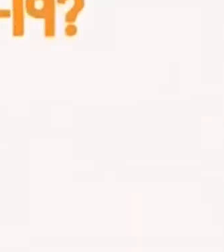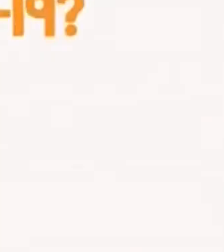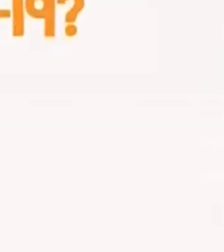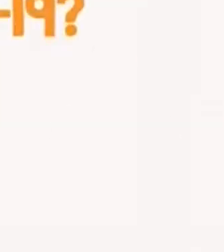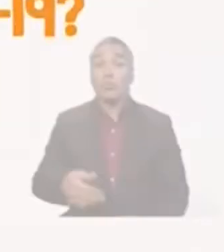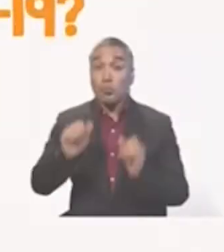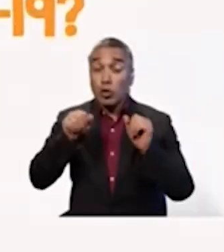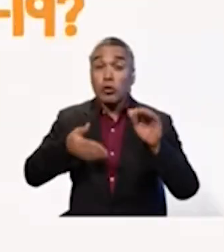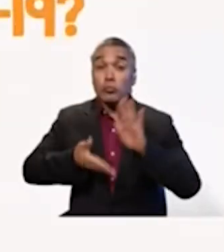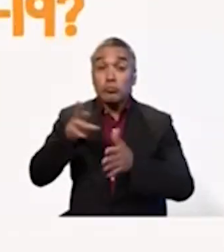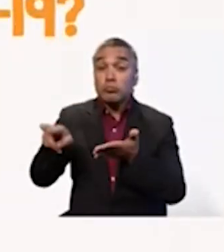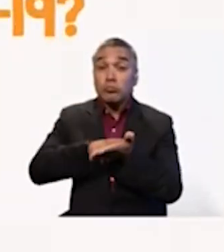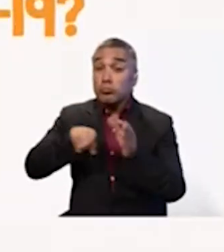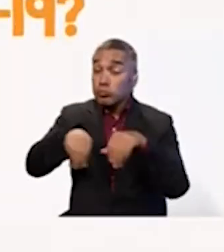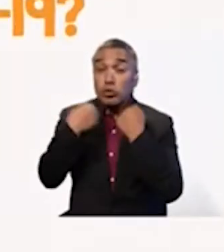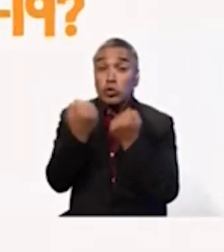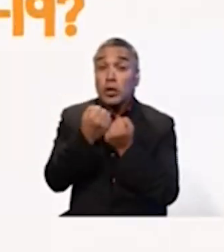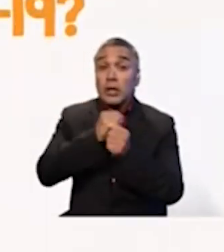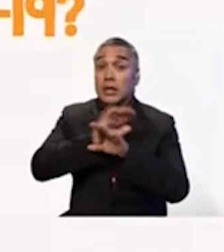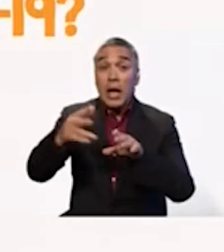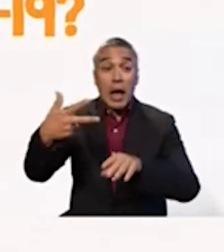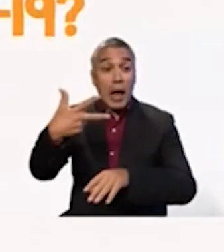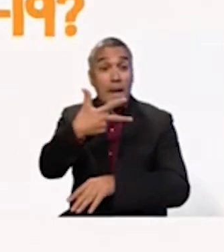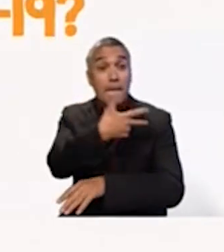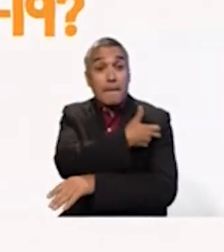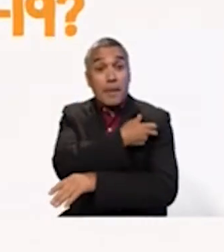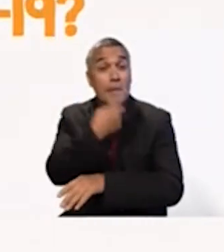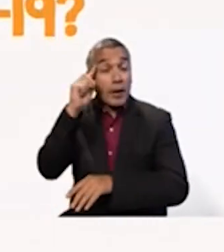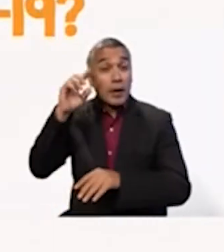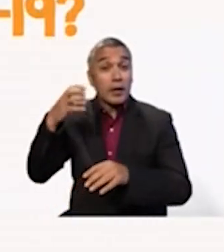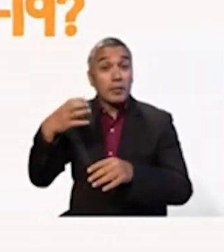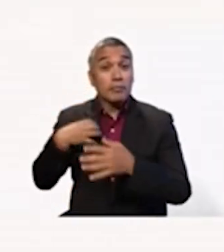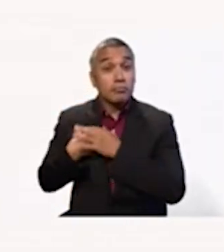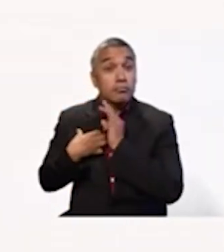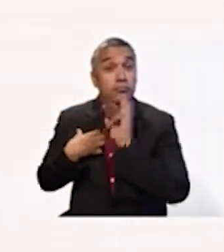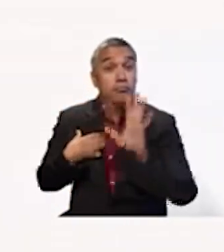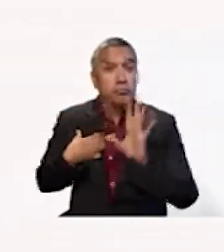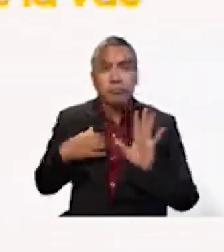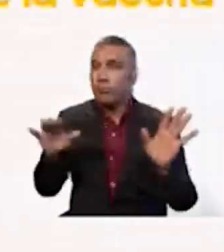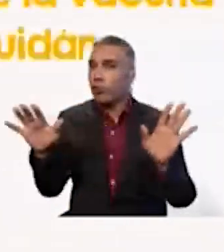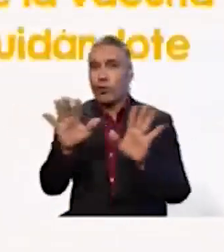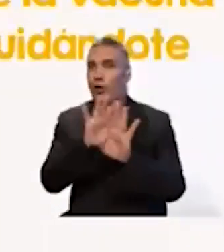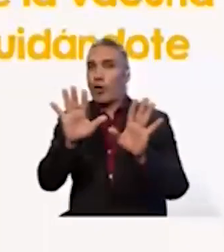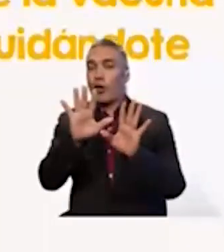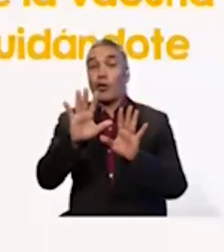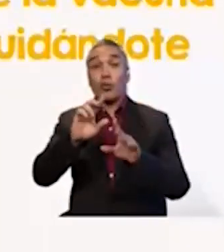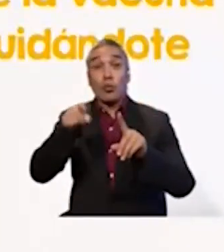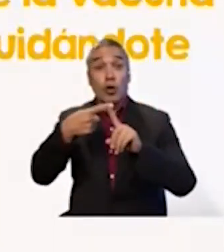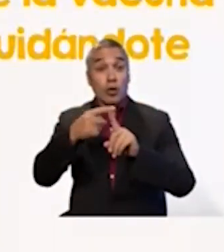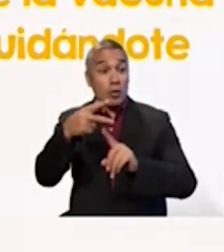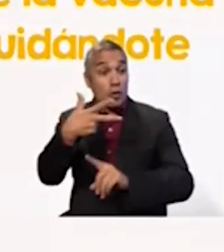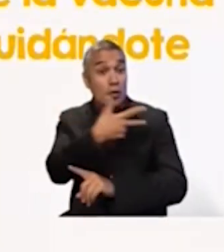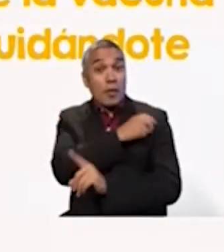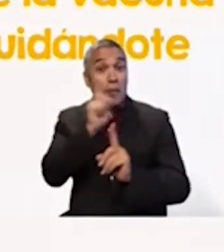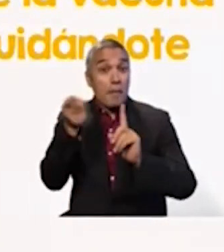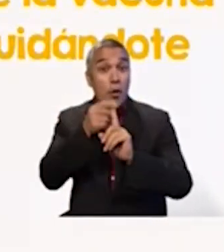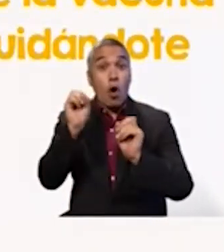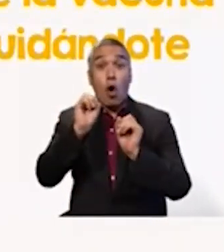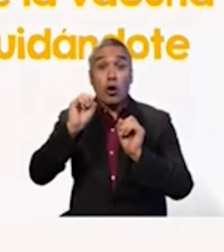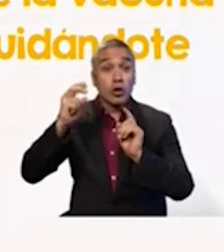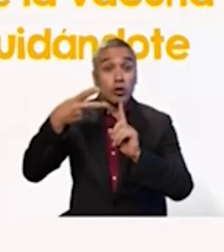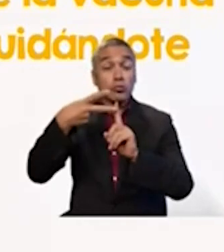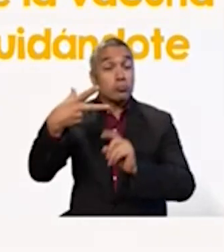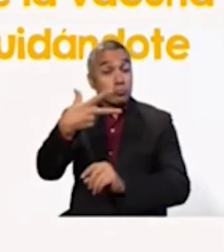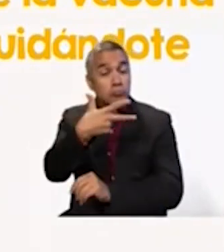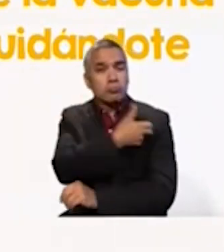¿Puedo acudir a reuniones sociales si ya recibí la vacuna para COVID-19? No. Si recibiste la primera o segunda dosis